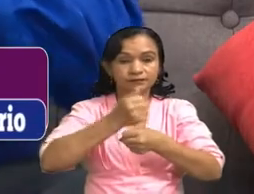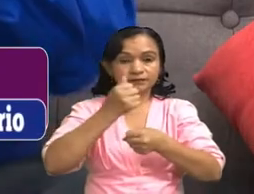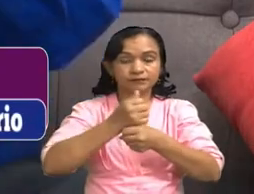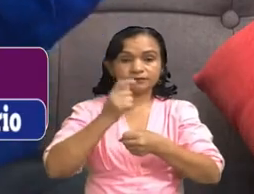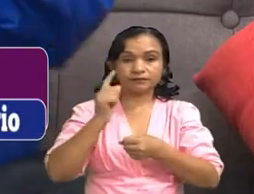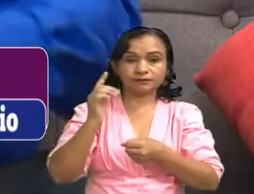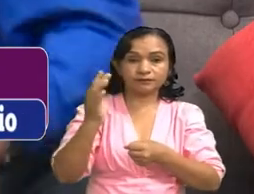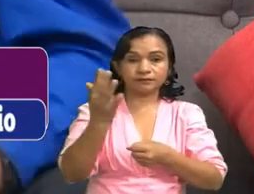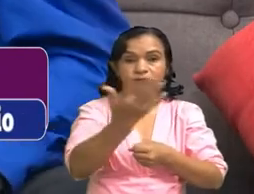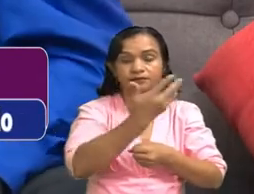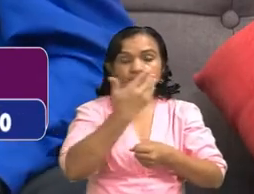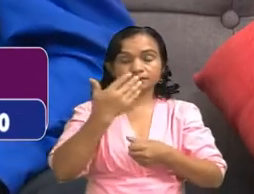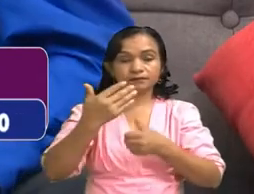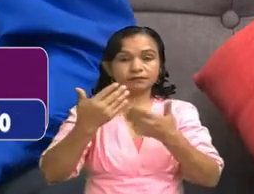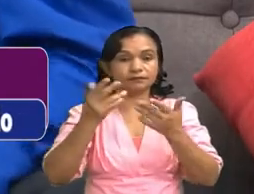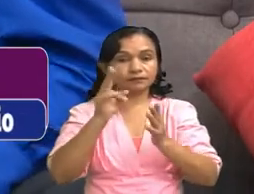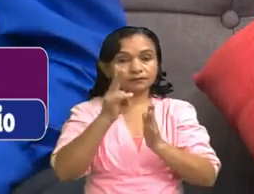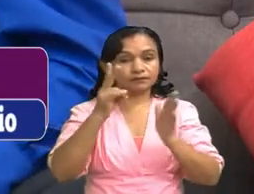estrategia, venimos desde el